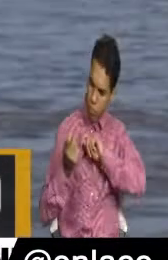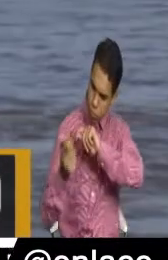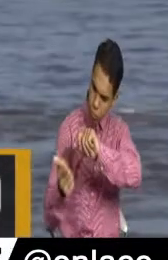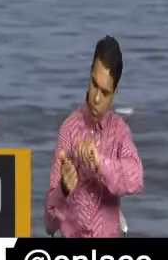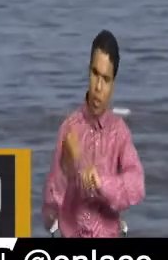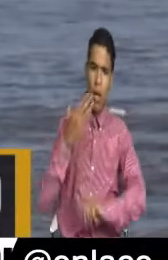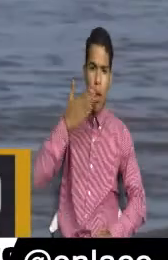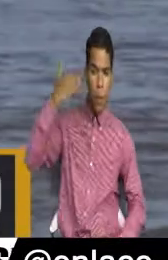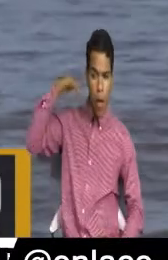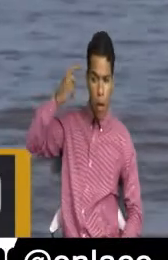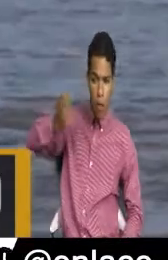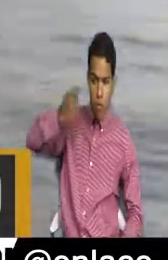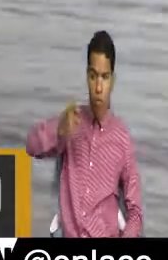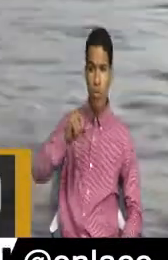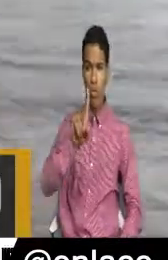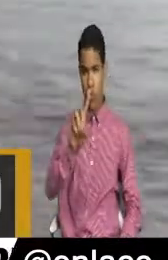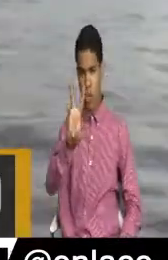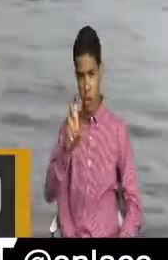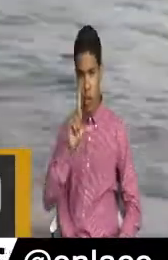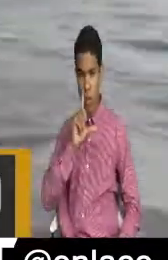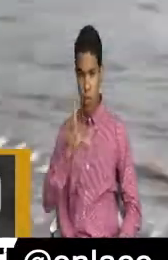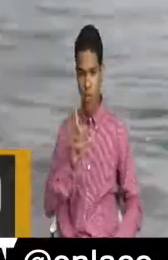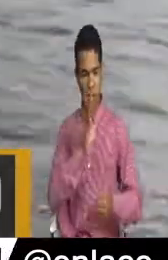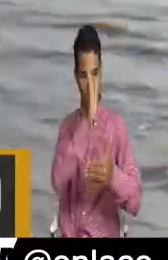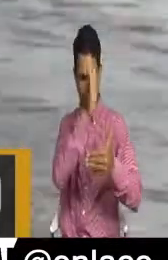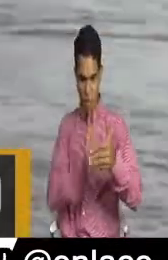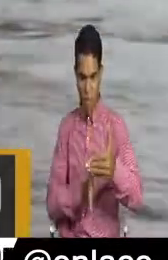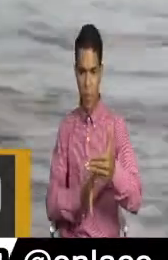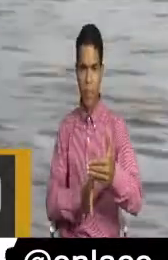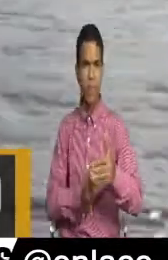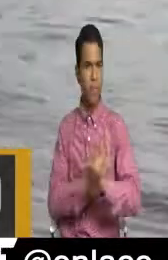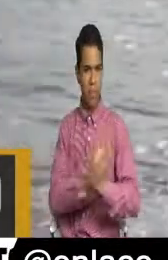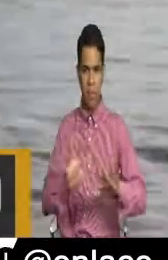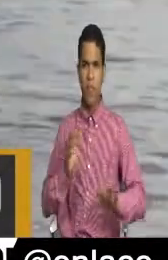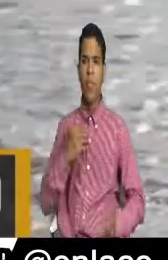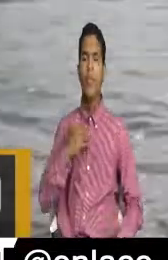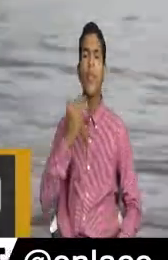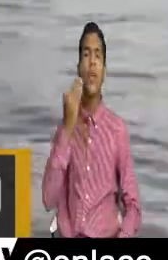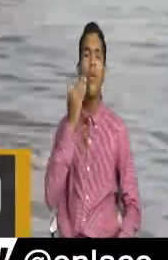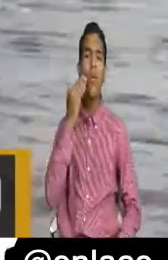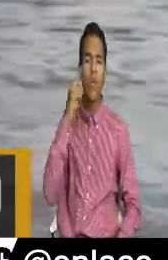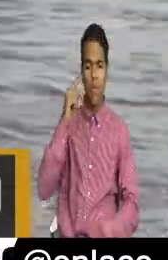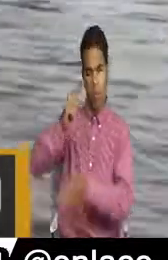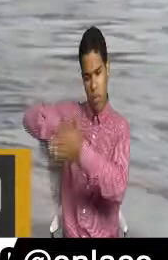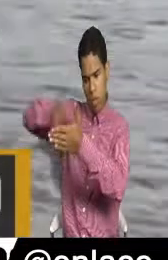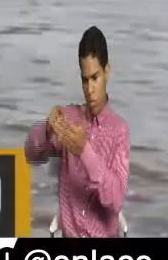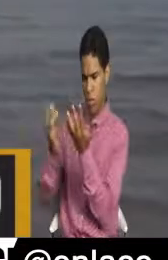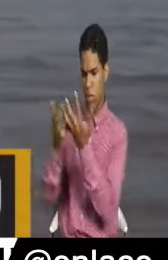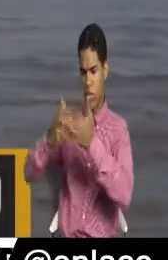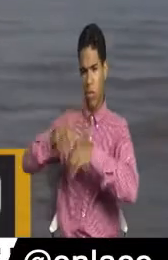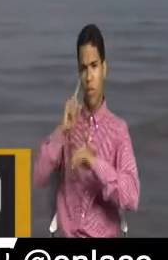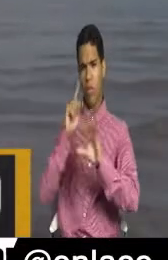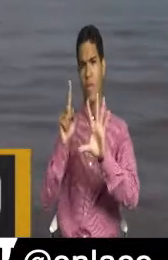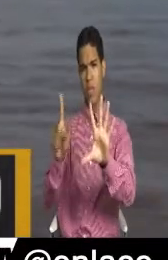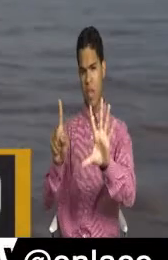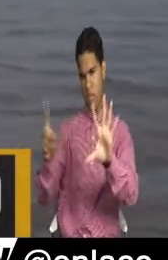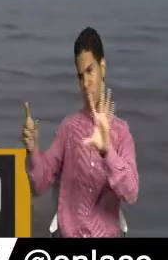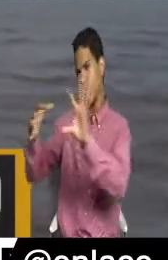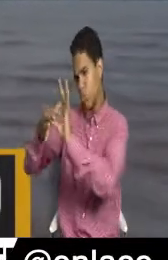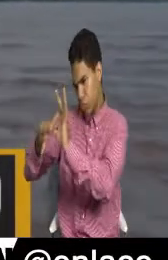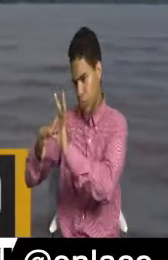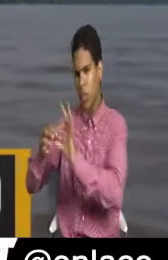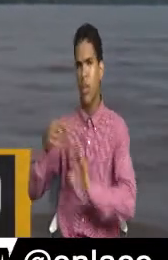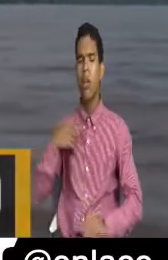18 de julio se había adjudicado el contrato de obra en este sector. Las firmas oferentes que participaron en este proceso fueron 6. Esta contratación se